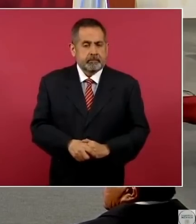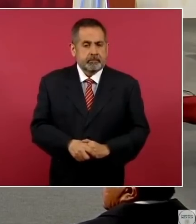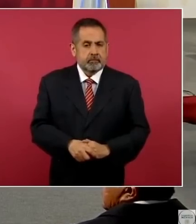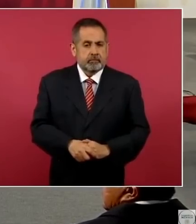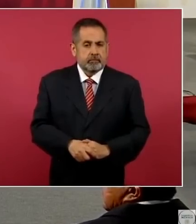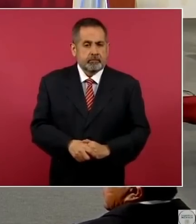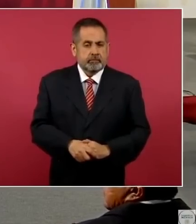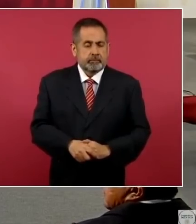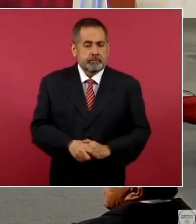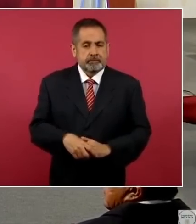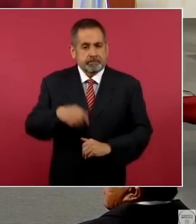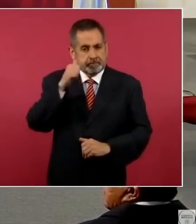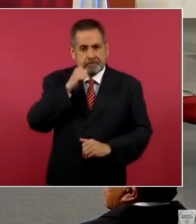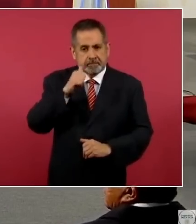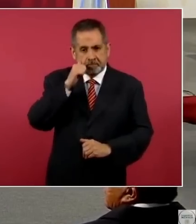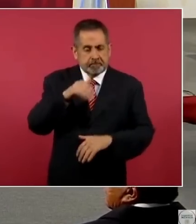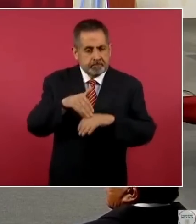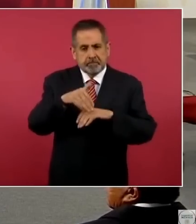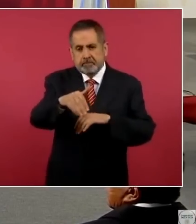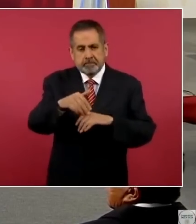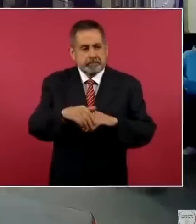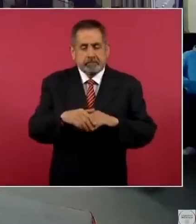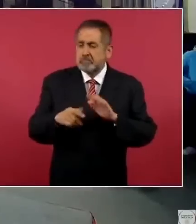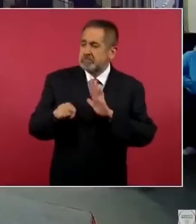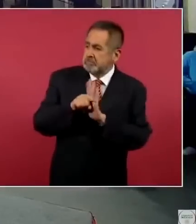Siempre es abajo.